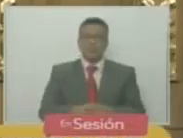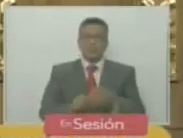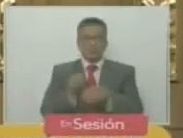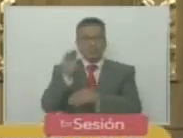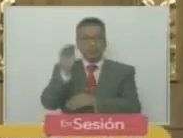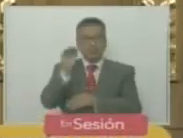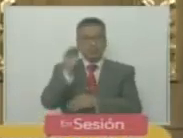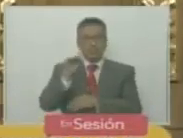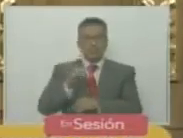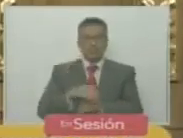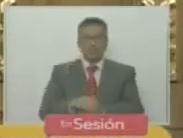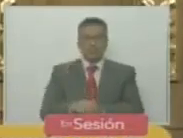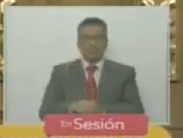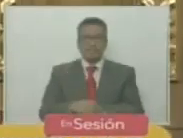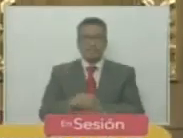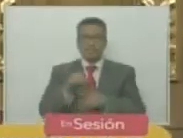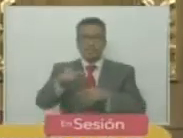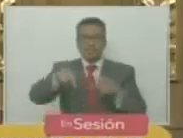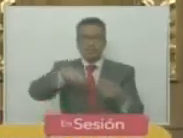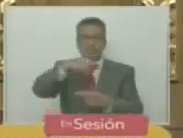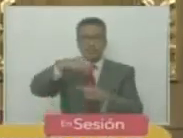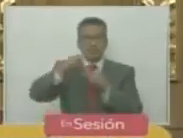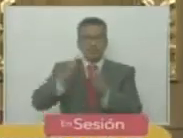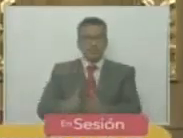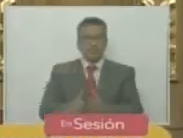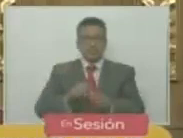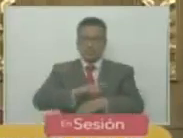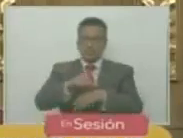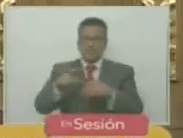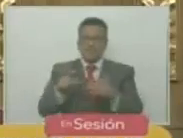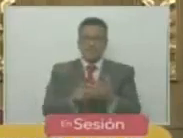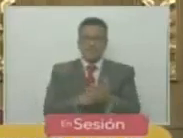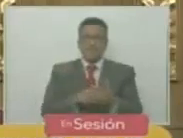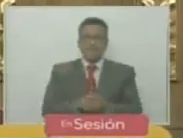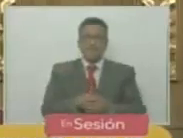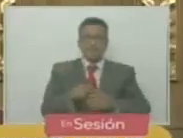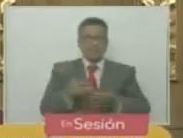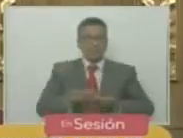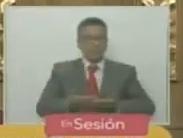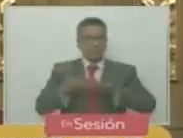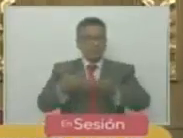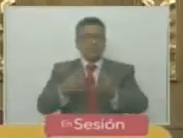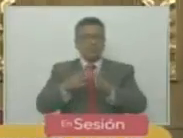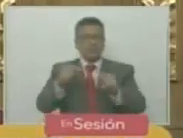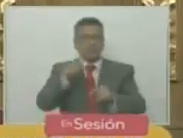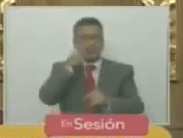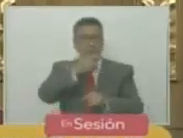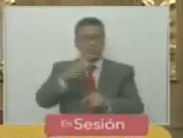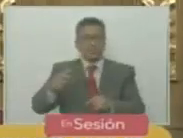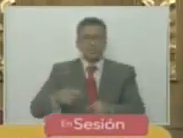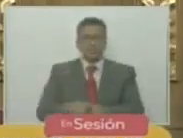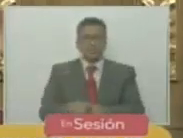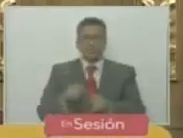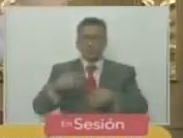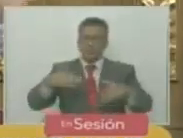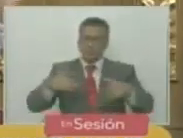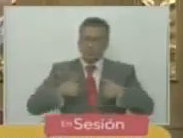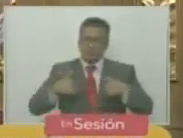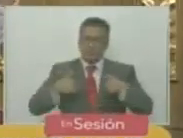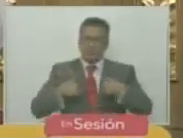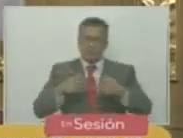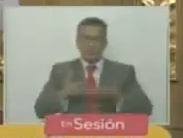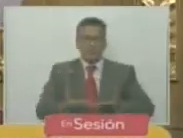futuro. Fue un revolucionario integral, entregado a su pueblo, por el que sacrificó